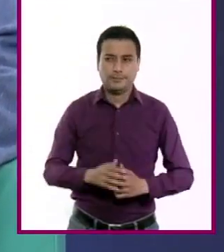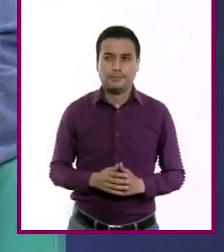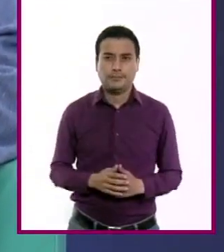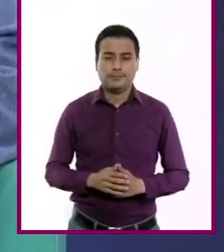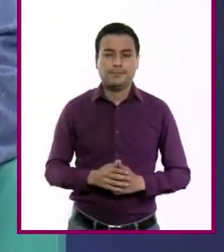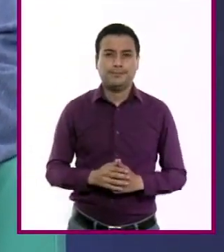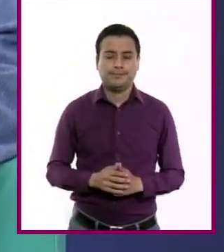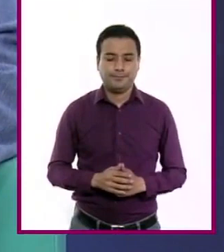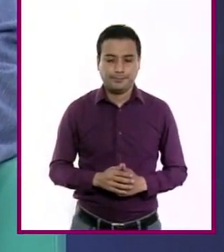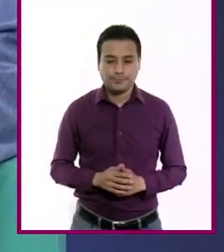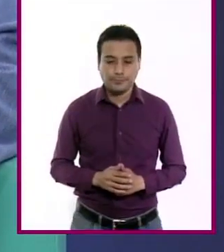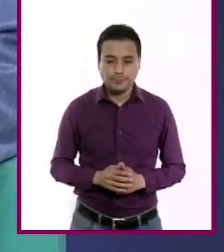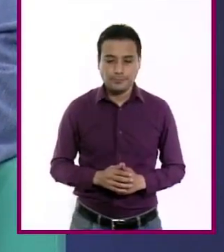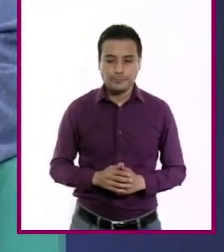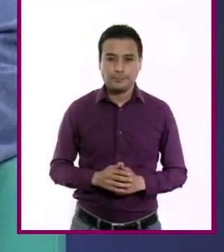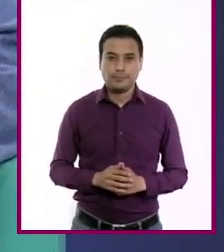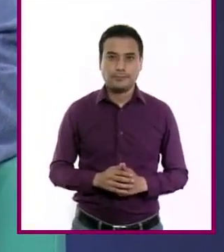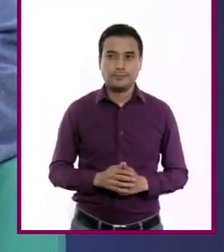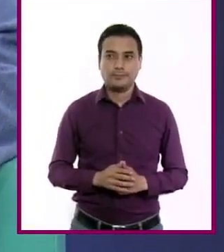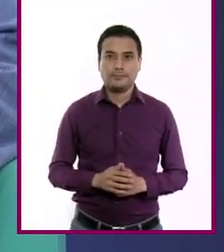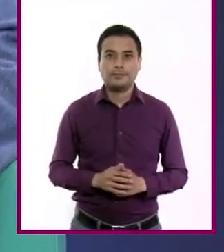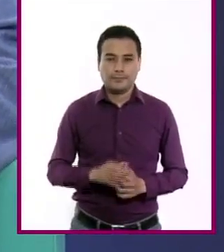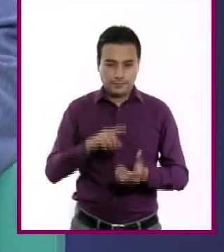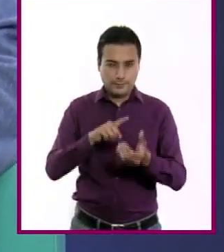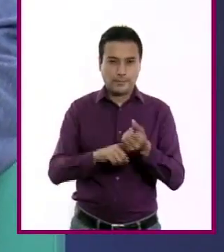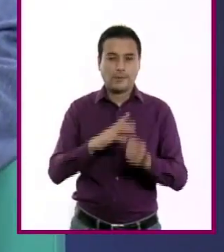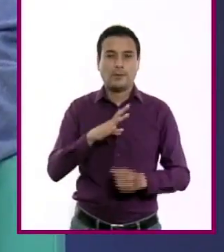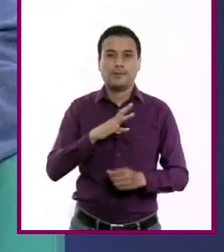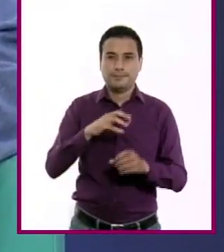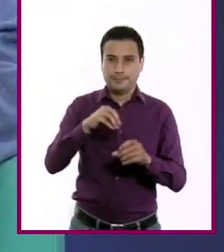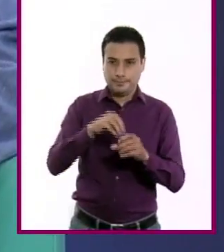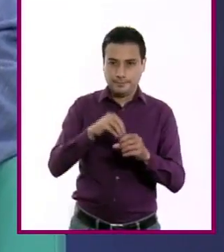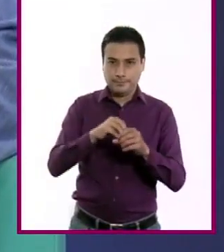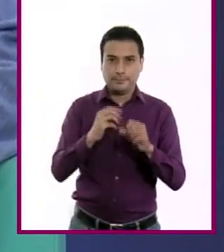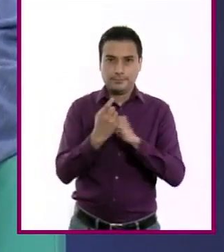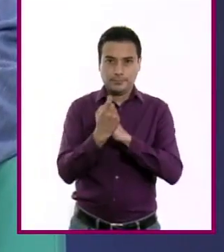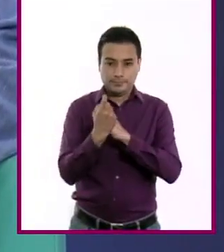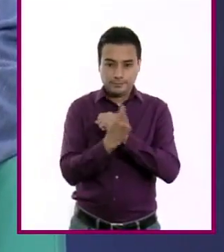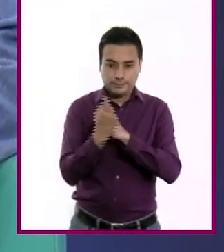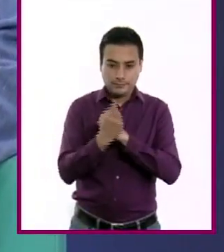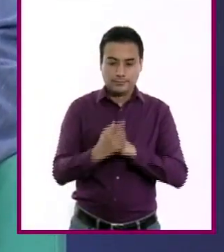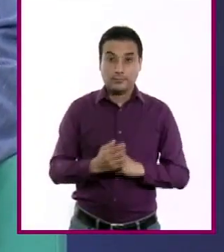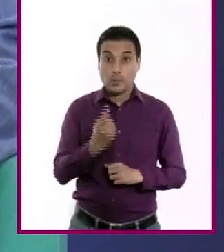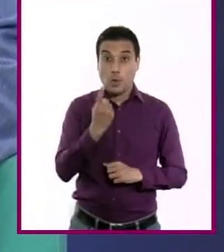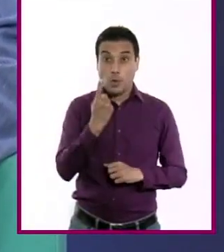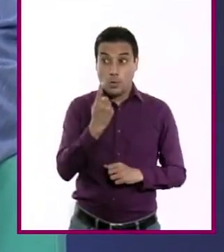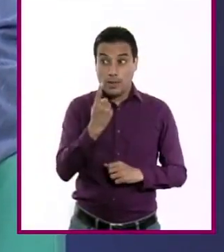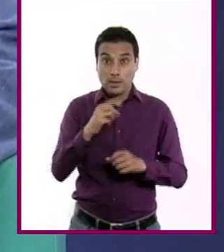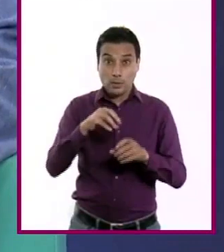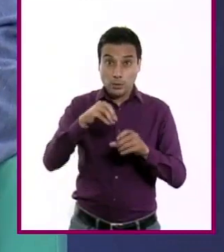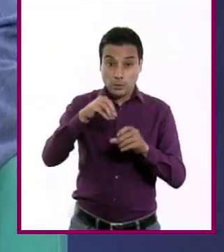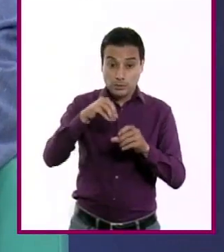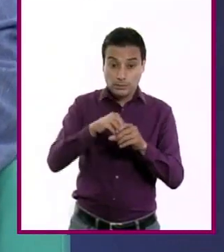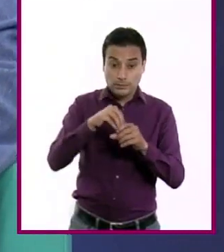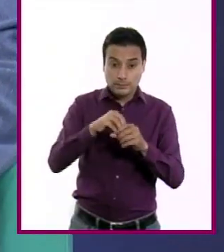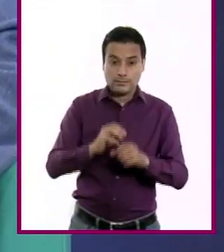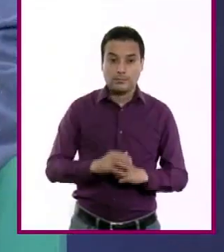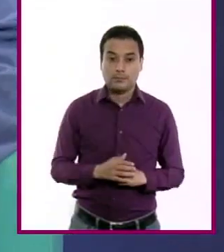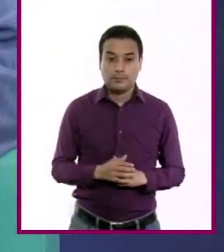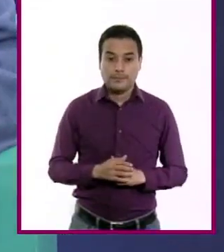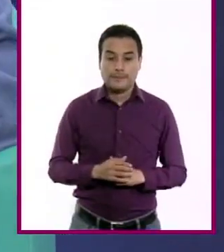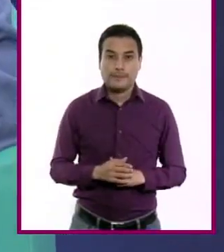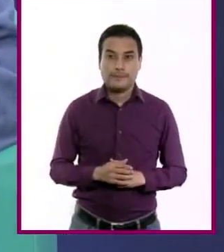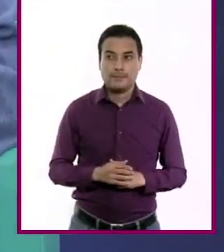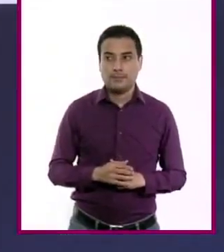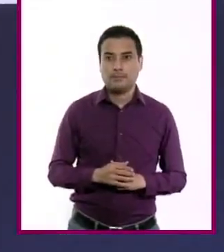una aplicación, uh-huh. en automático se activa y te pide una contraseña maestra. Entonces, nada más te aprendes una contraseña y mantienes contraseñas diferentes en